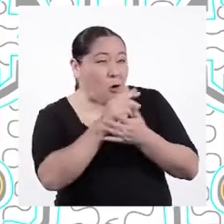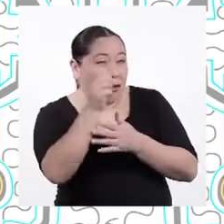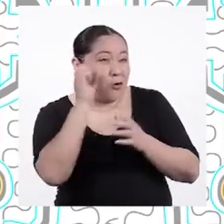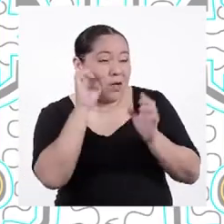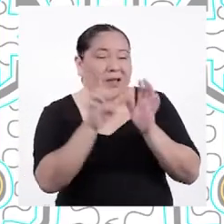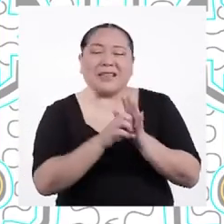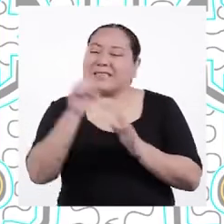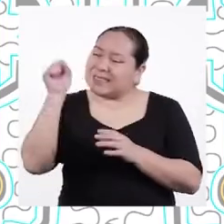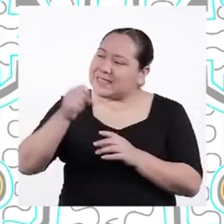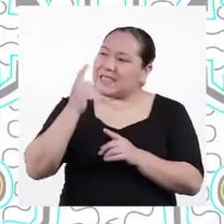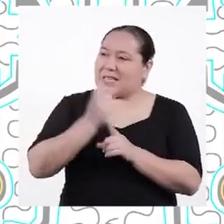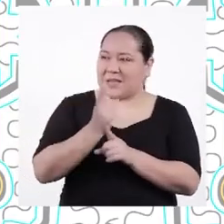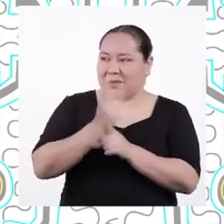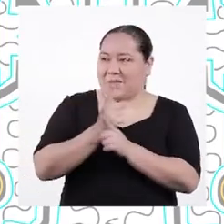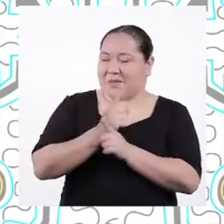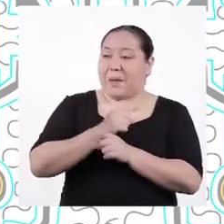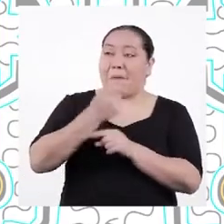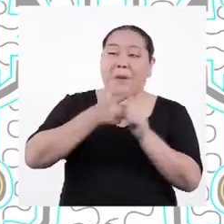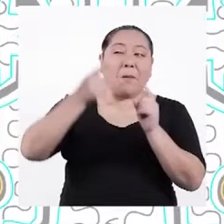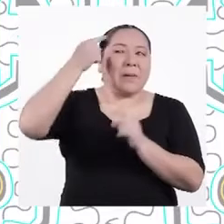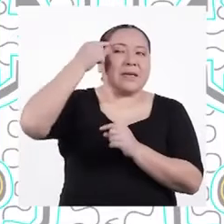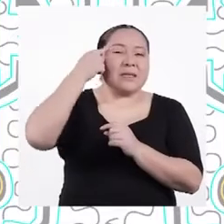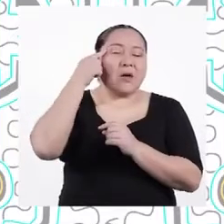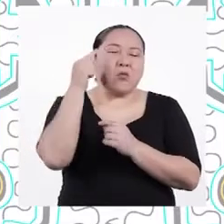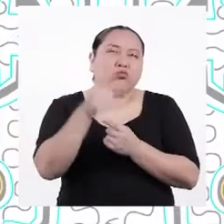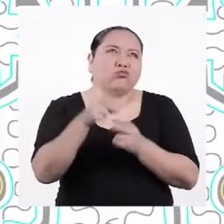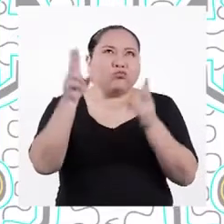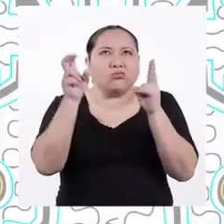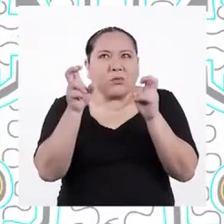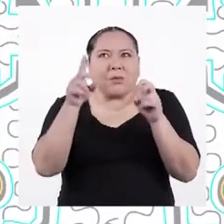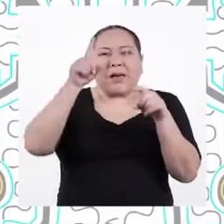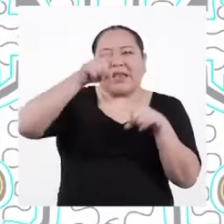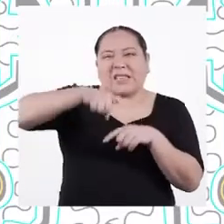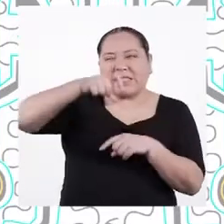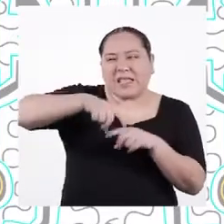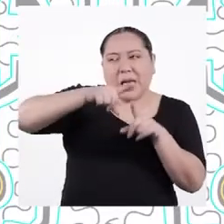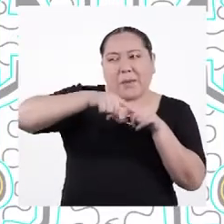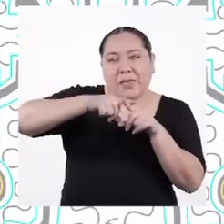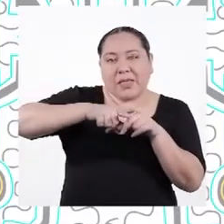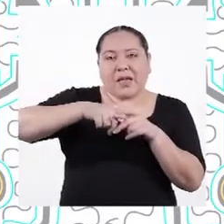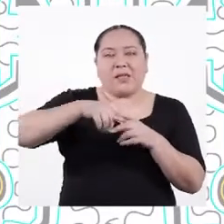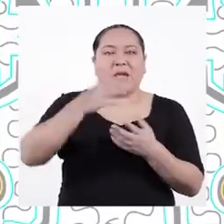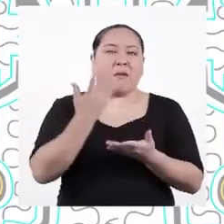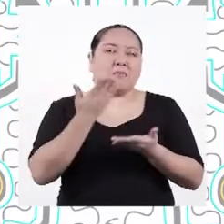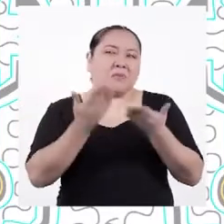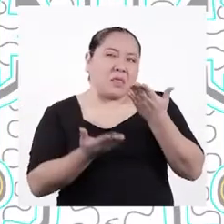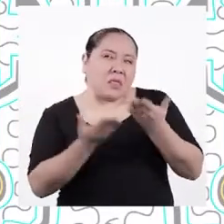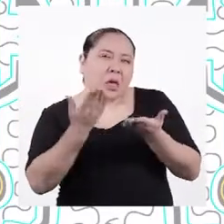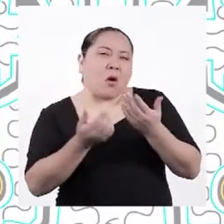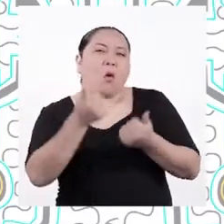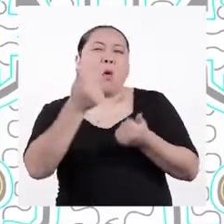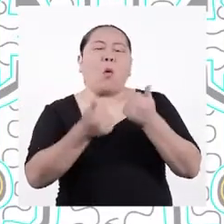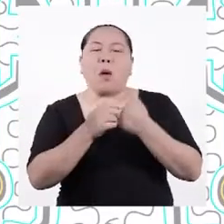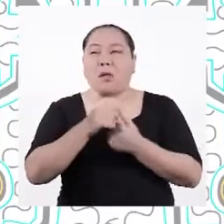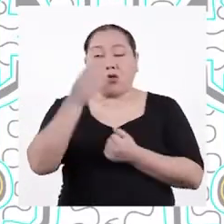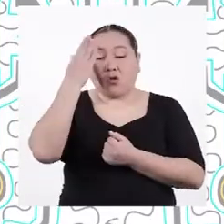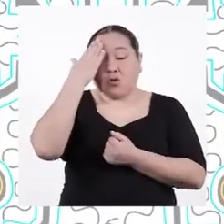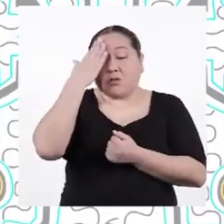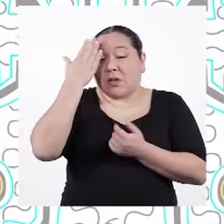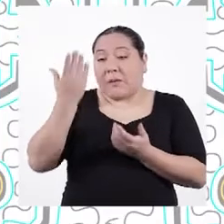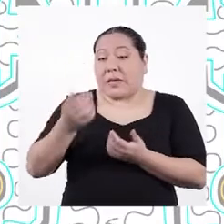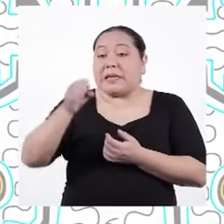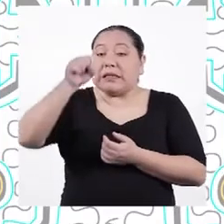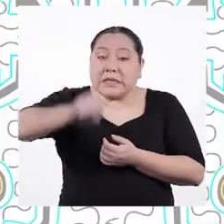que pensar en una situación que dependa del azar. O sea, que no se pueda saber por anticipado qué ocurrirá.